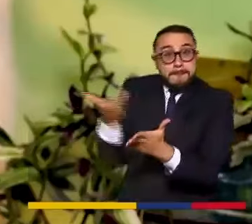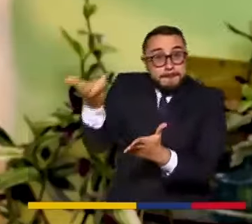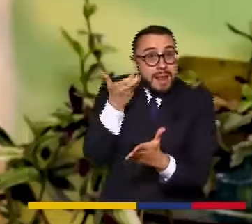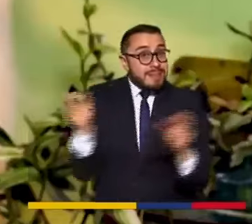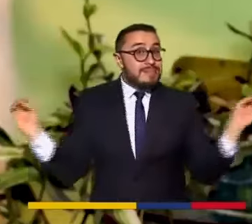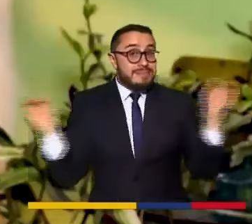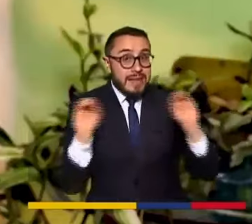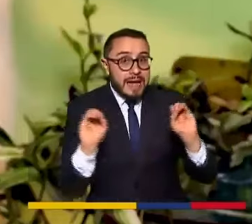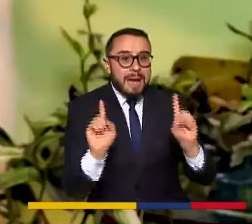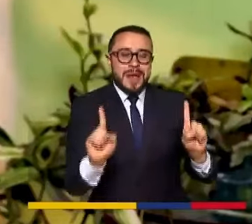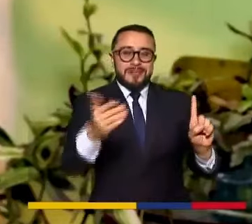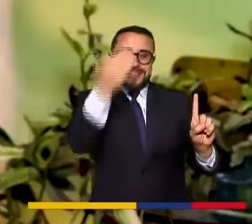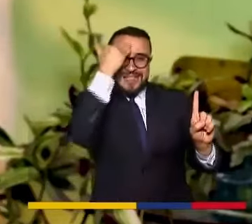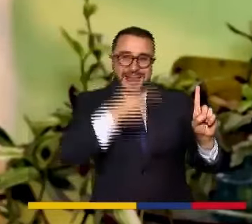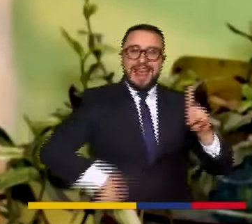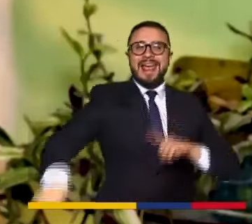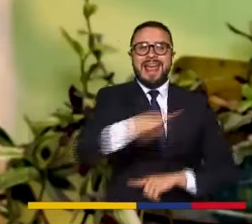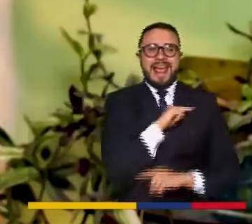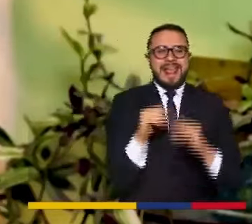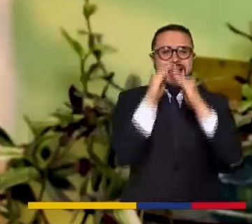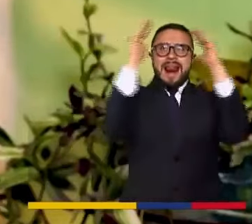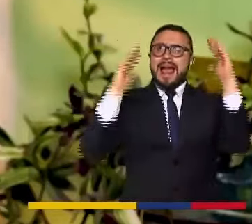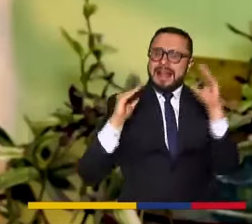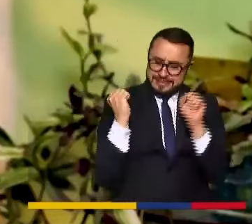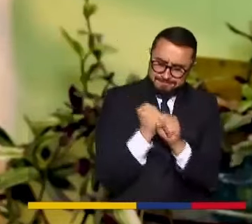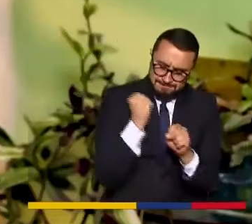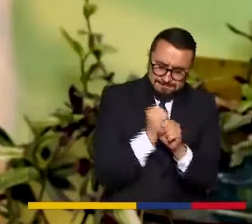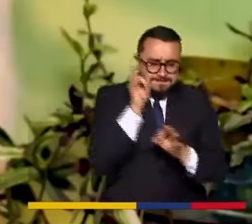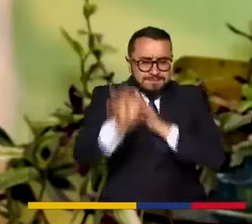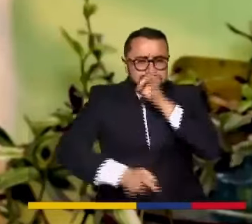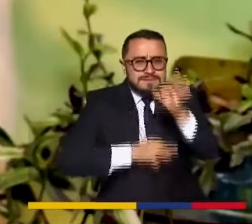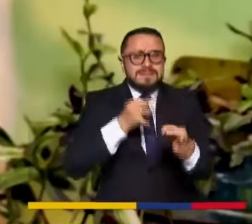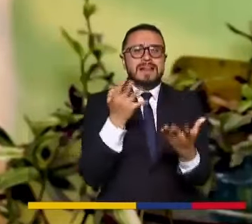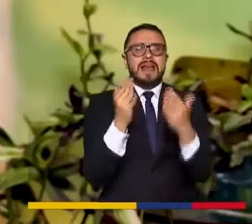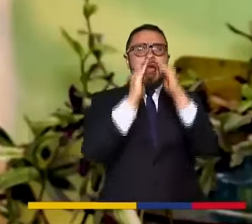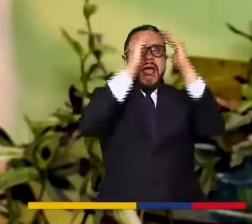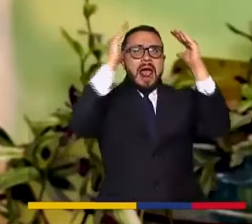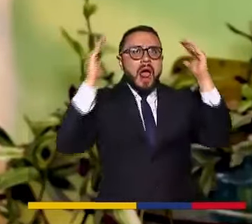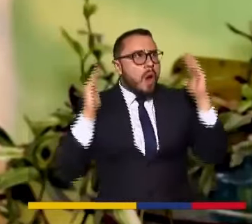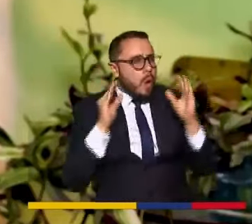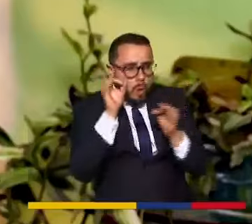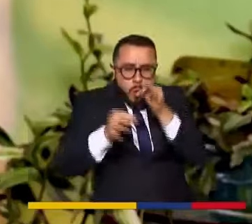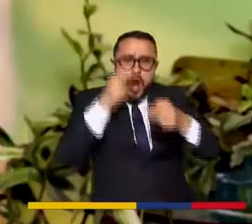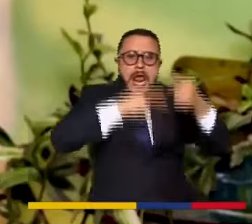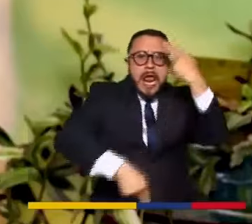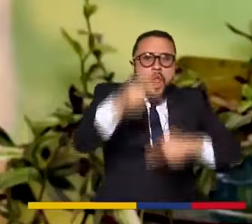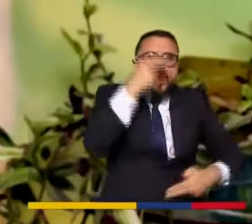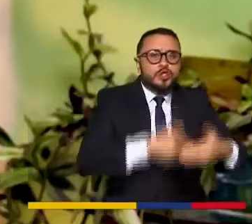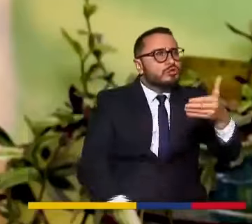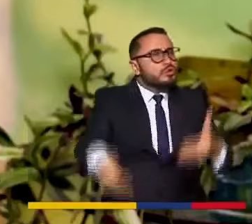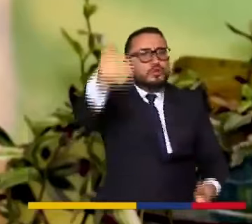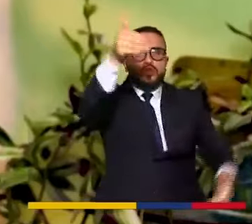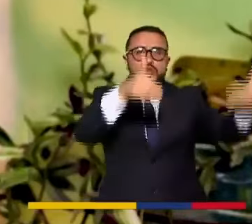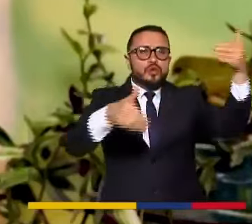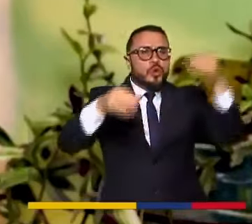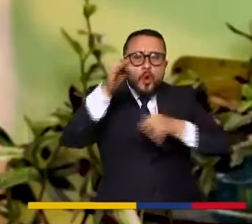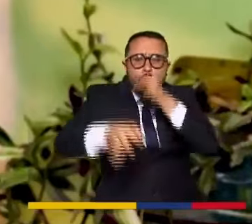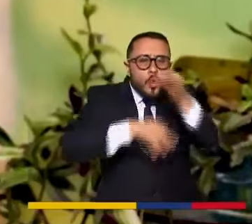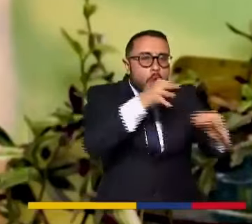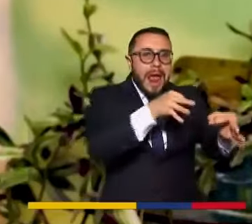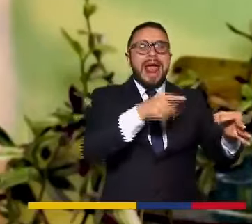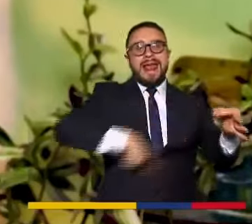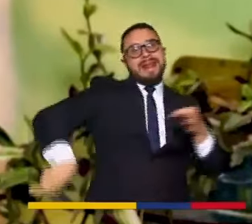dedicaron su vida al trabajo doméstico a criar su hogar y sus hijos y sus hijas la